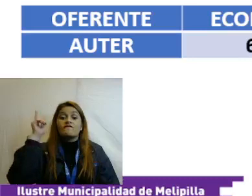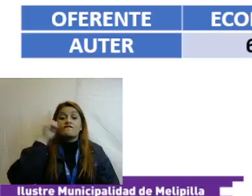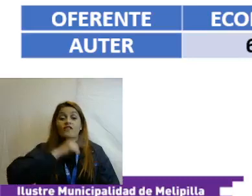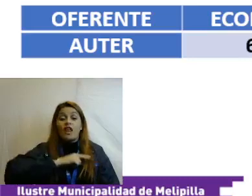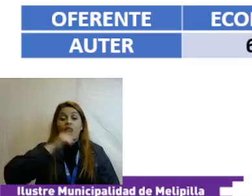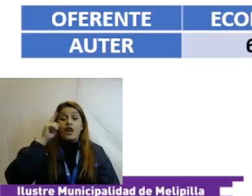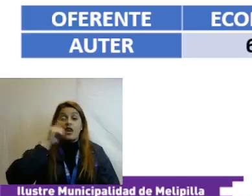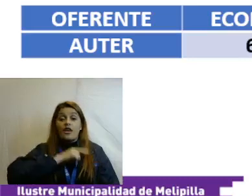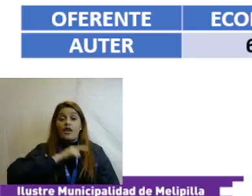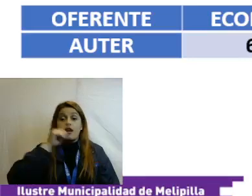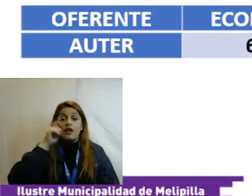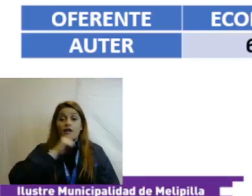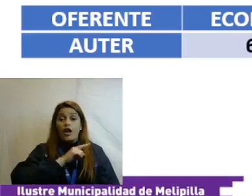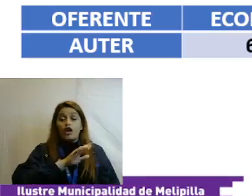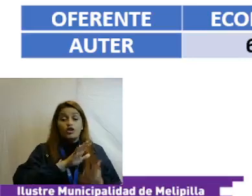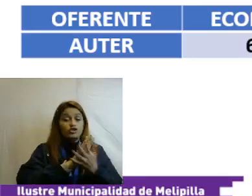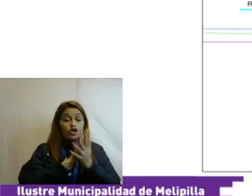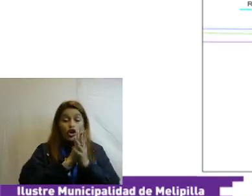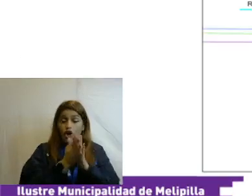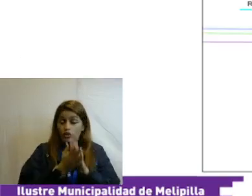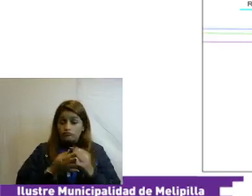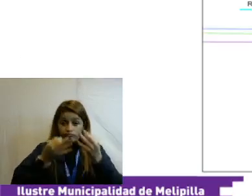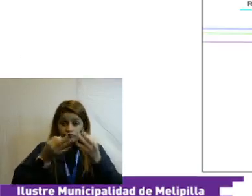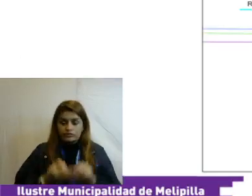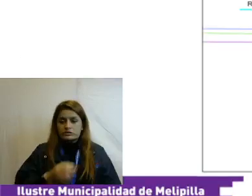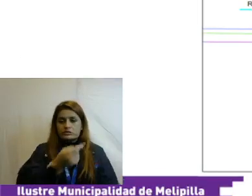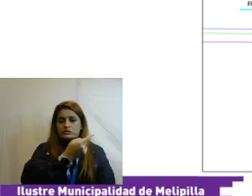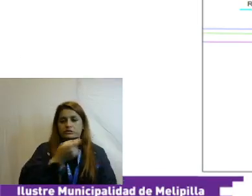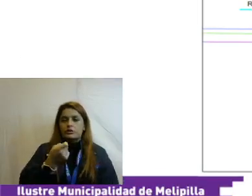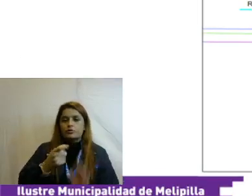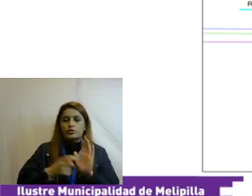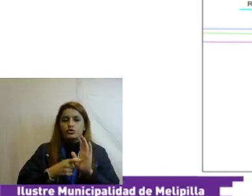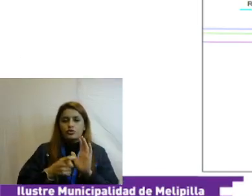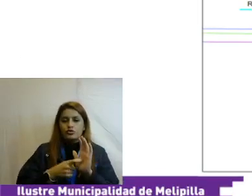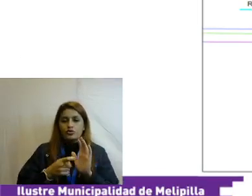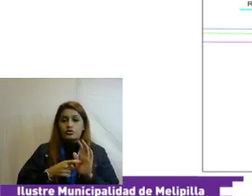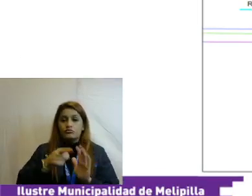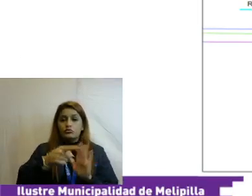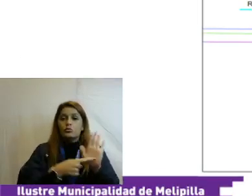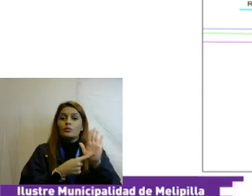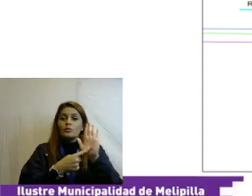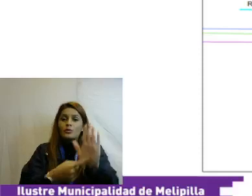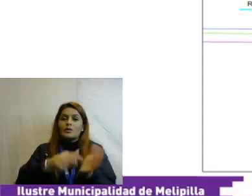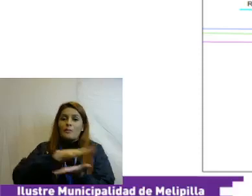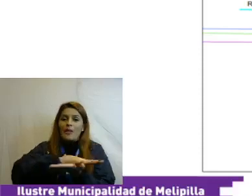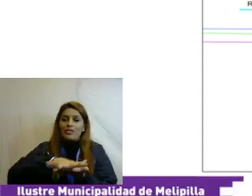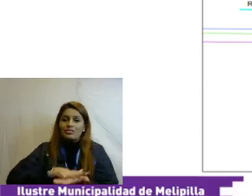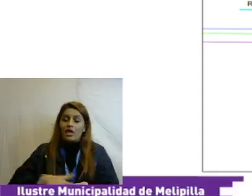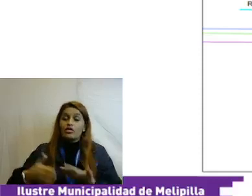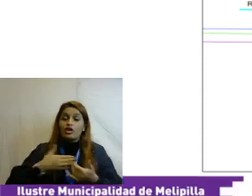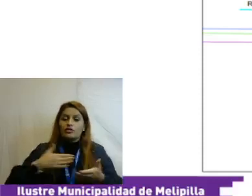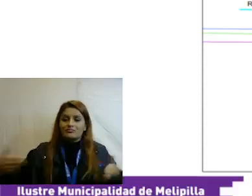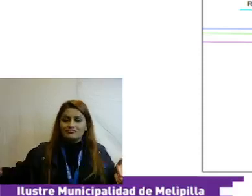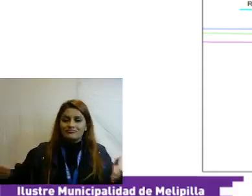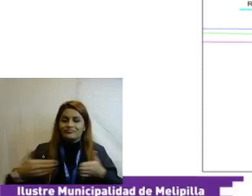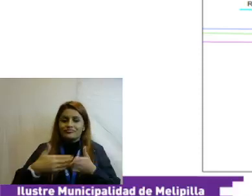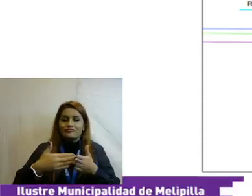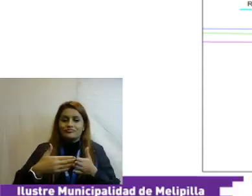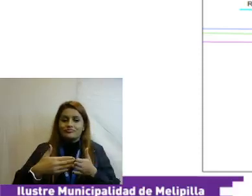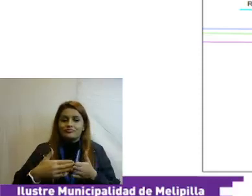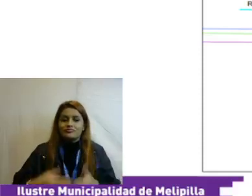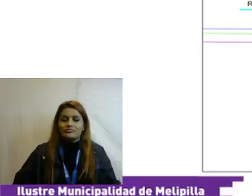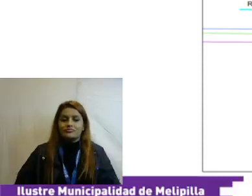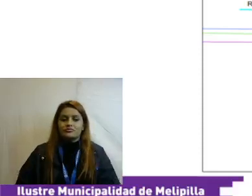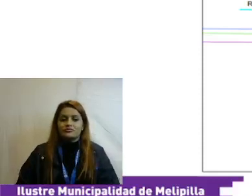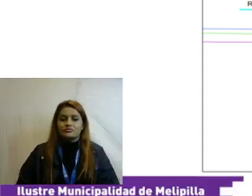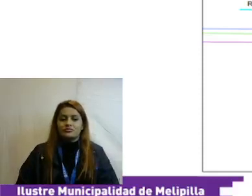por dado todo lo anterior, es de 100 puntos. Acá hay un esquema respecto a la intersección. Quiero entregar